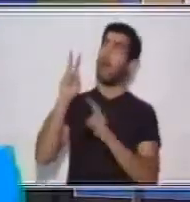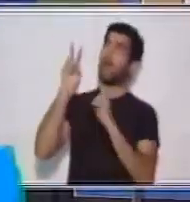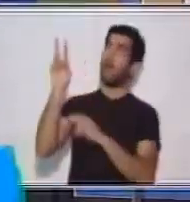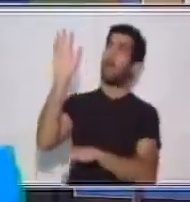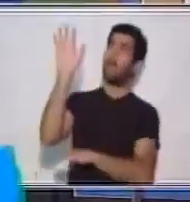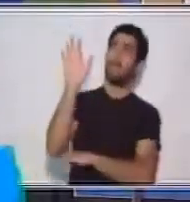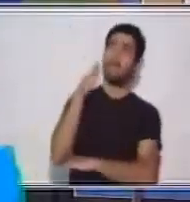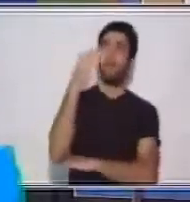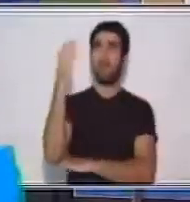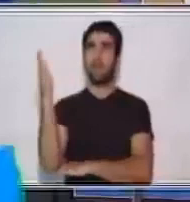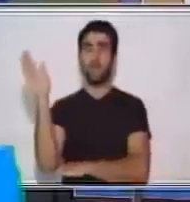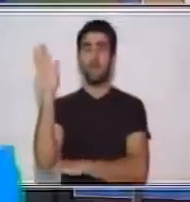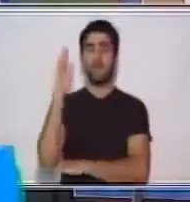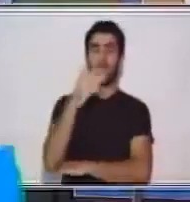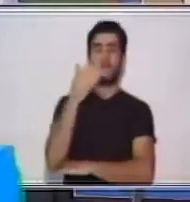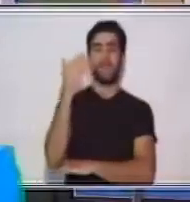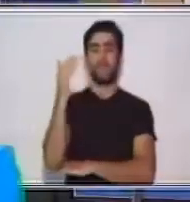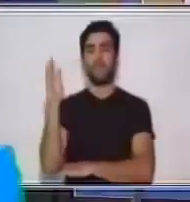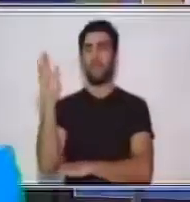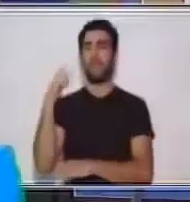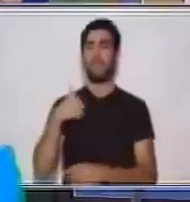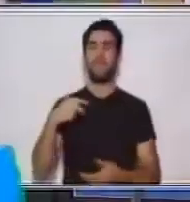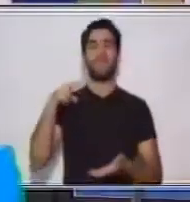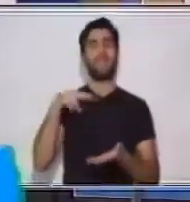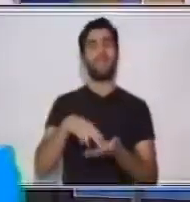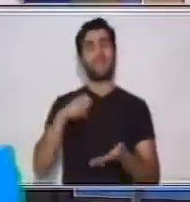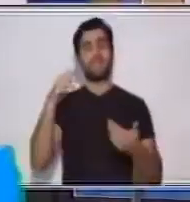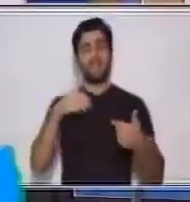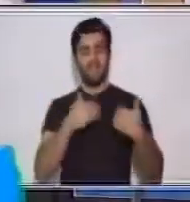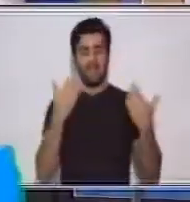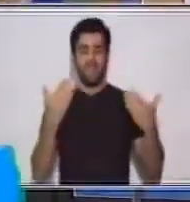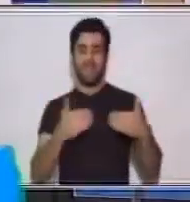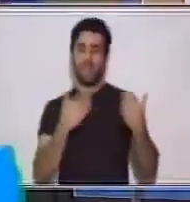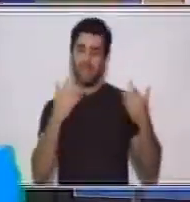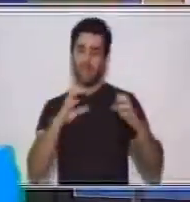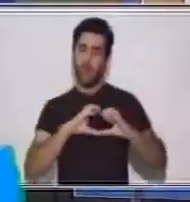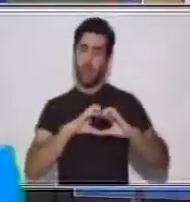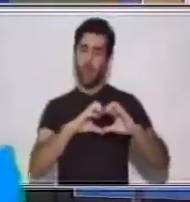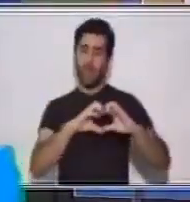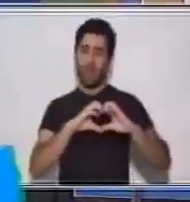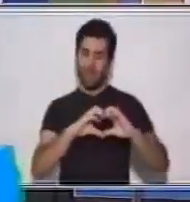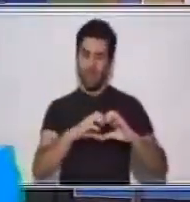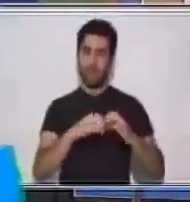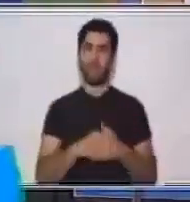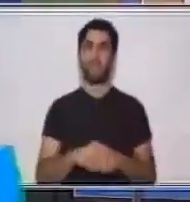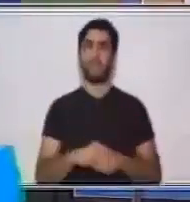venga, salta de gozo mi corazón.